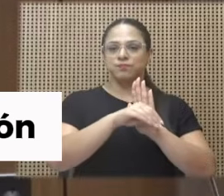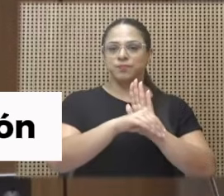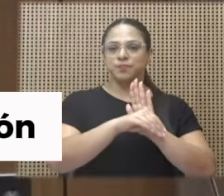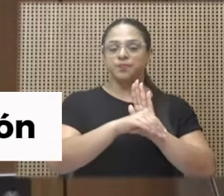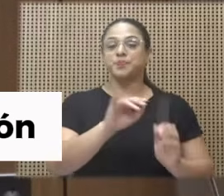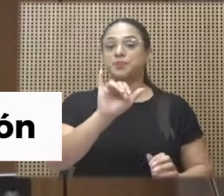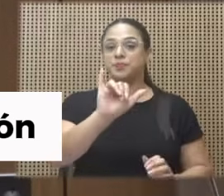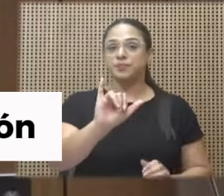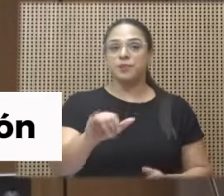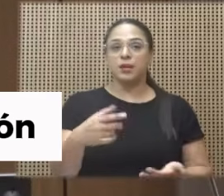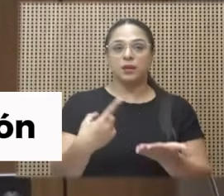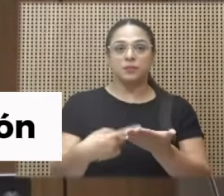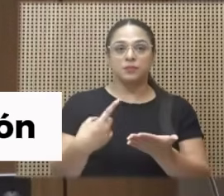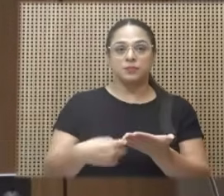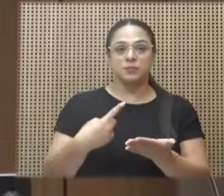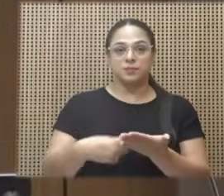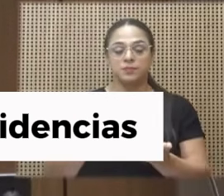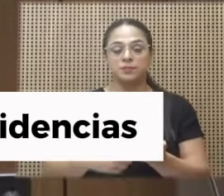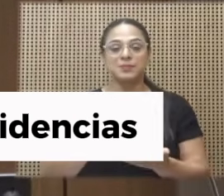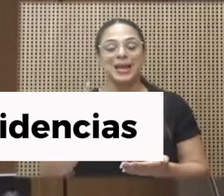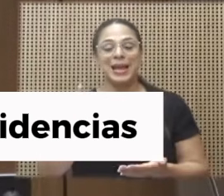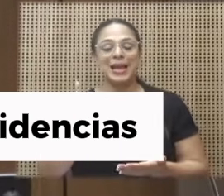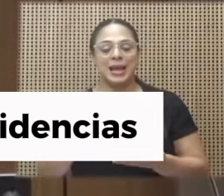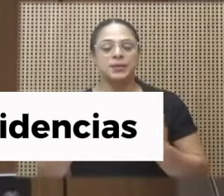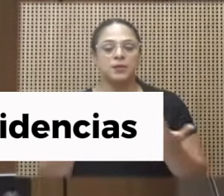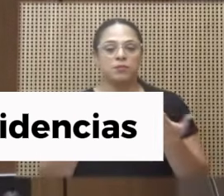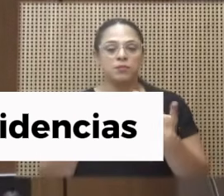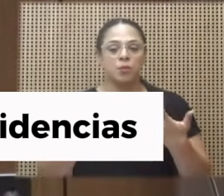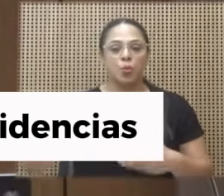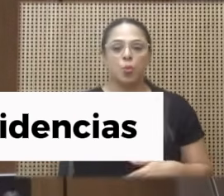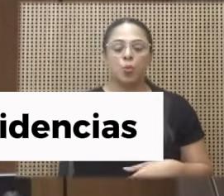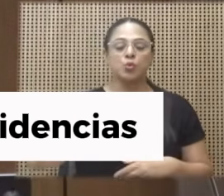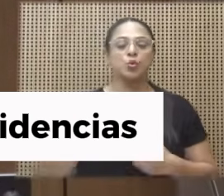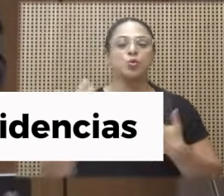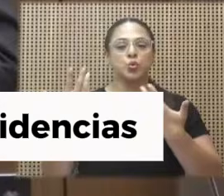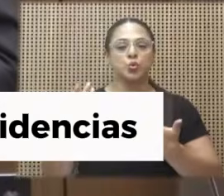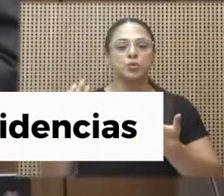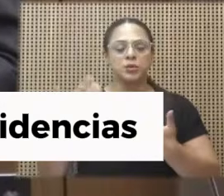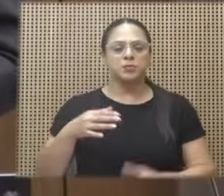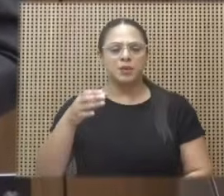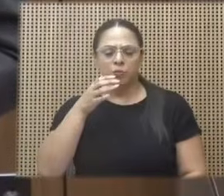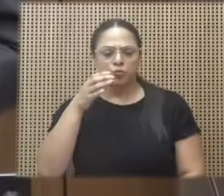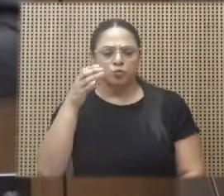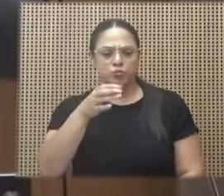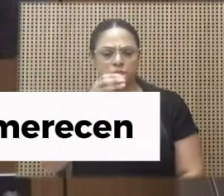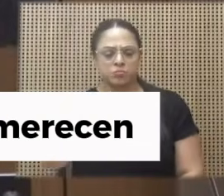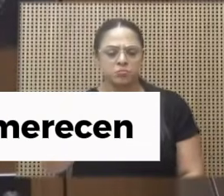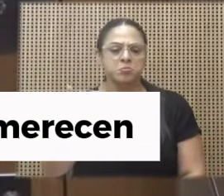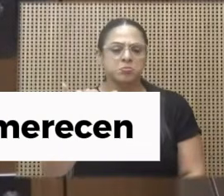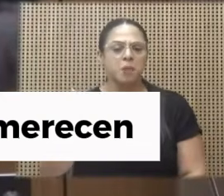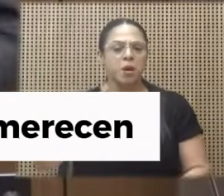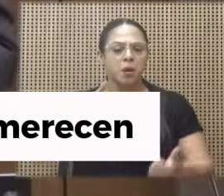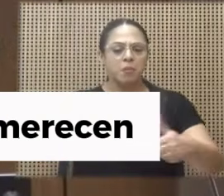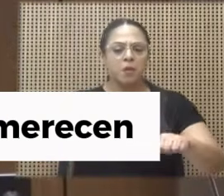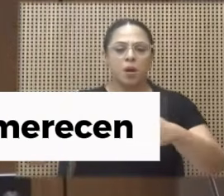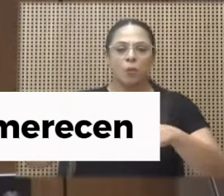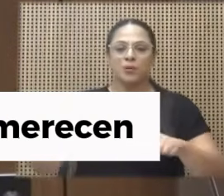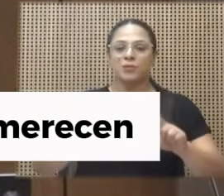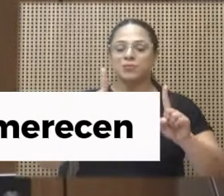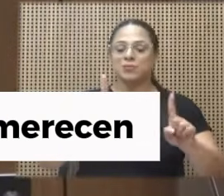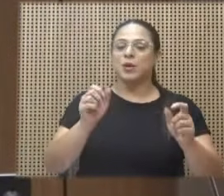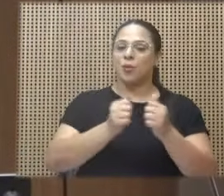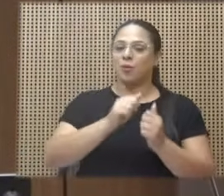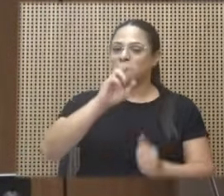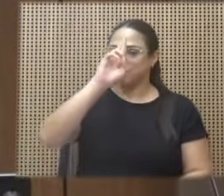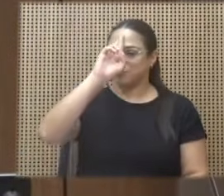esa discusión, en esa deliberación, esperamos disensos, sugerencias y coincidencias. Pero yo, con el respeto que ustedes